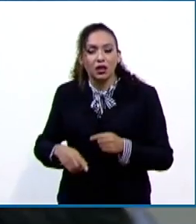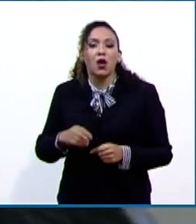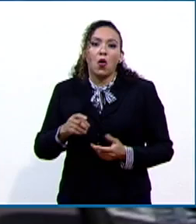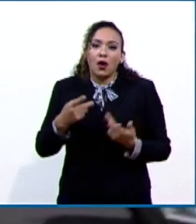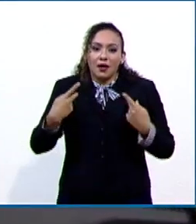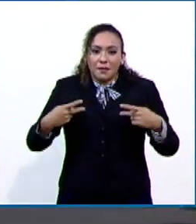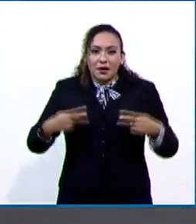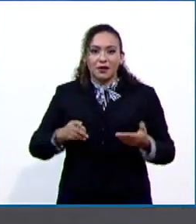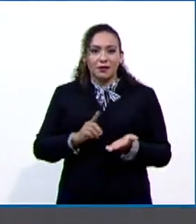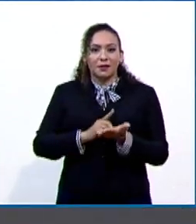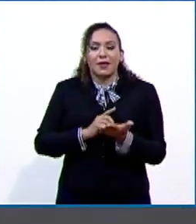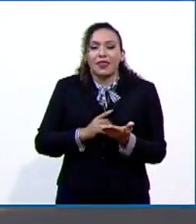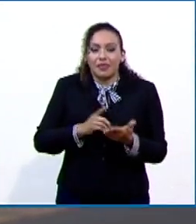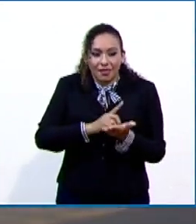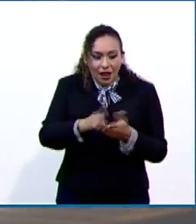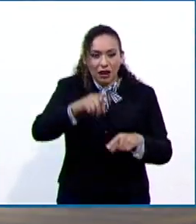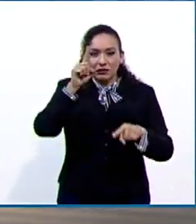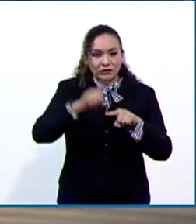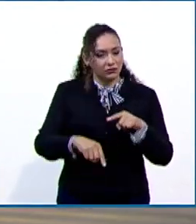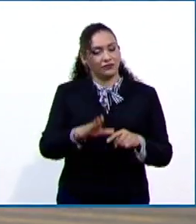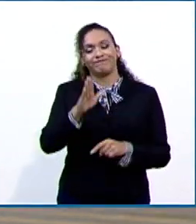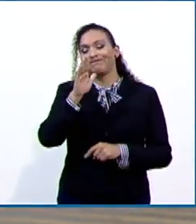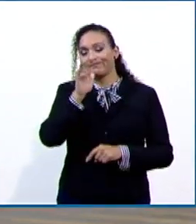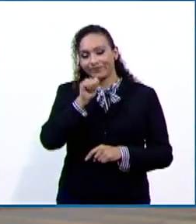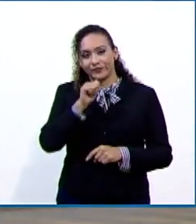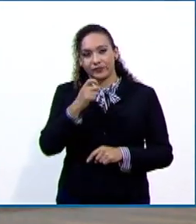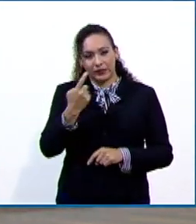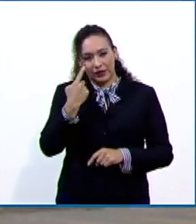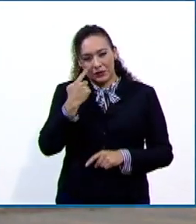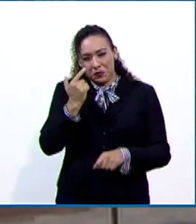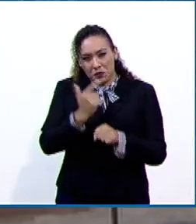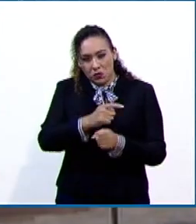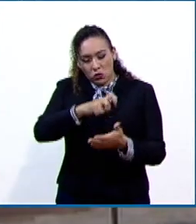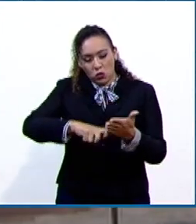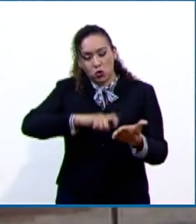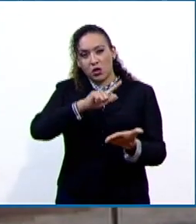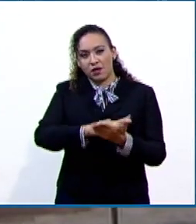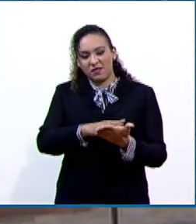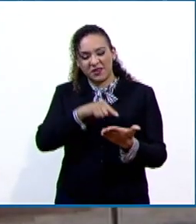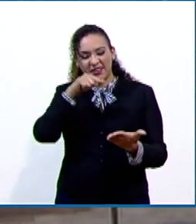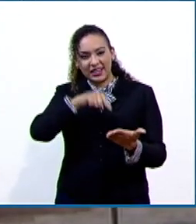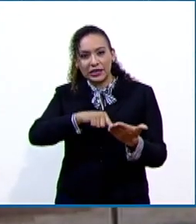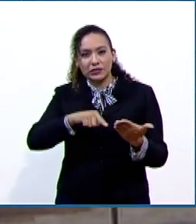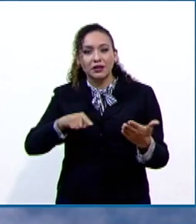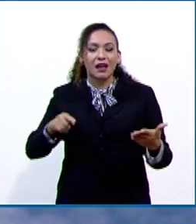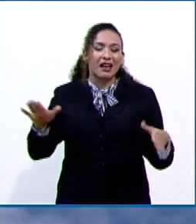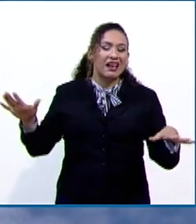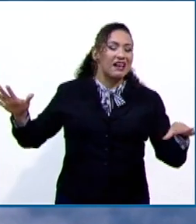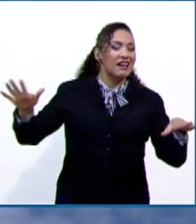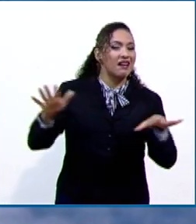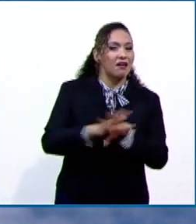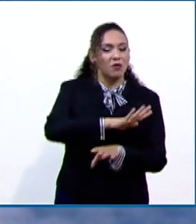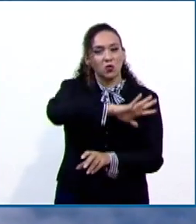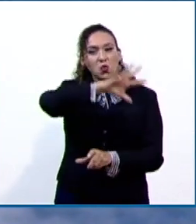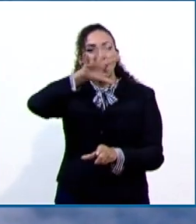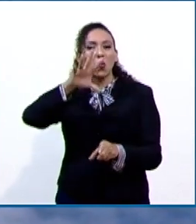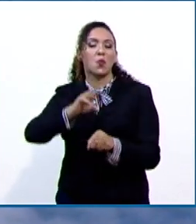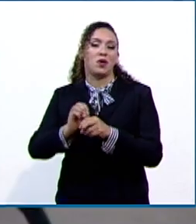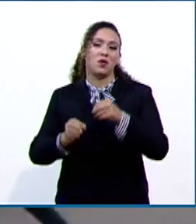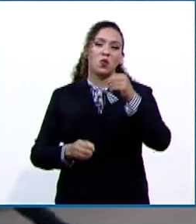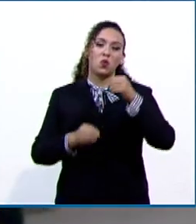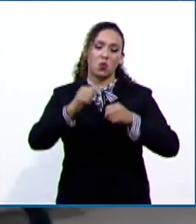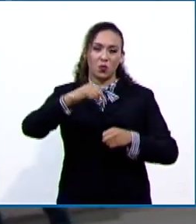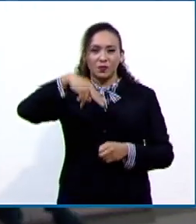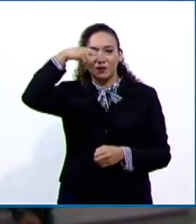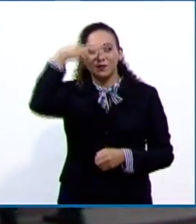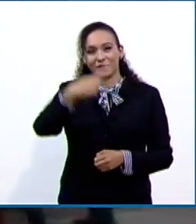humana. Indican que no hay duda de que la reforma judicial se trata de un cambio que altera la estructura constitucional existente,